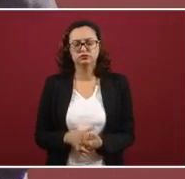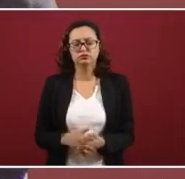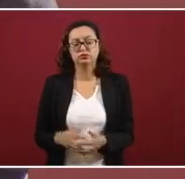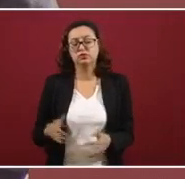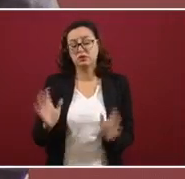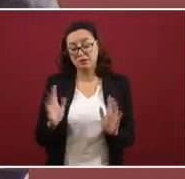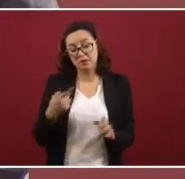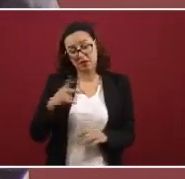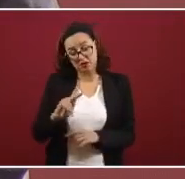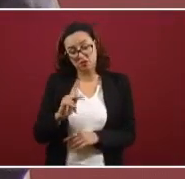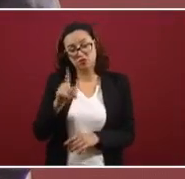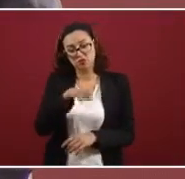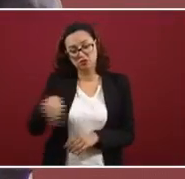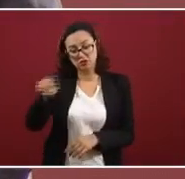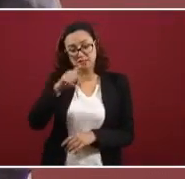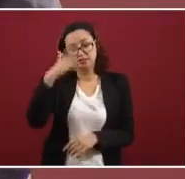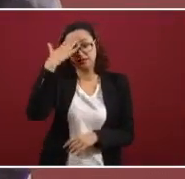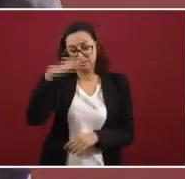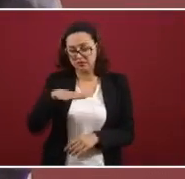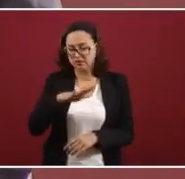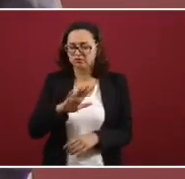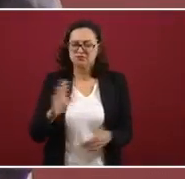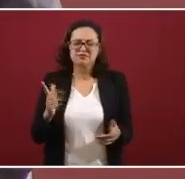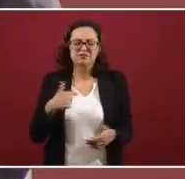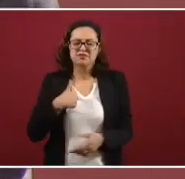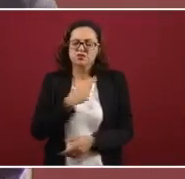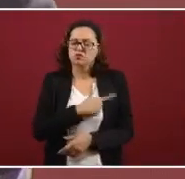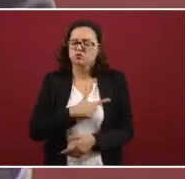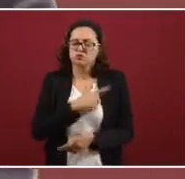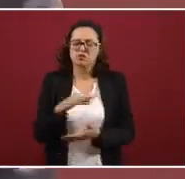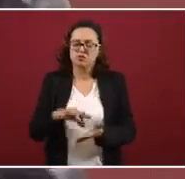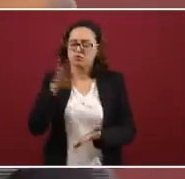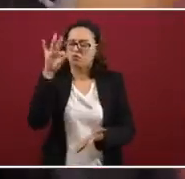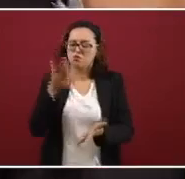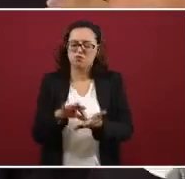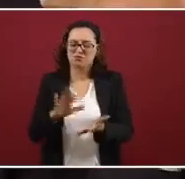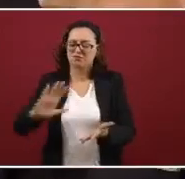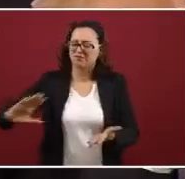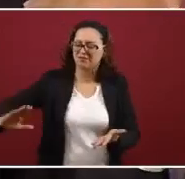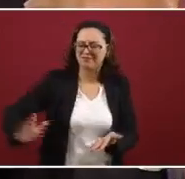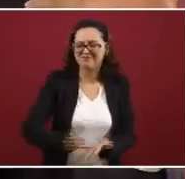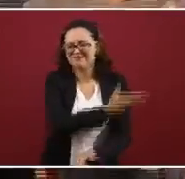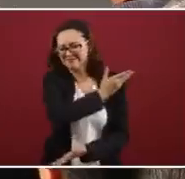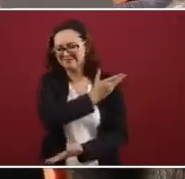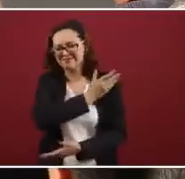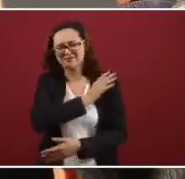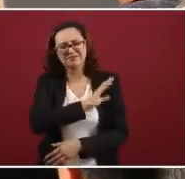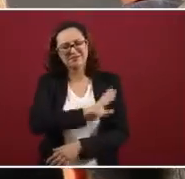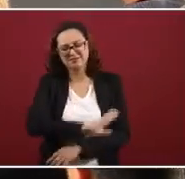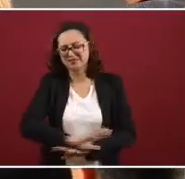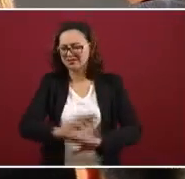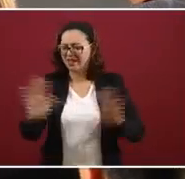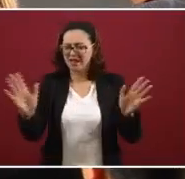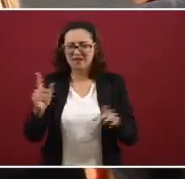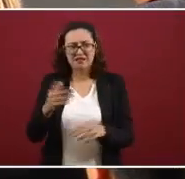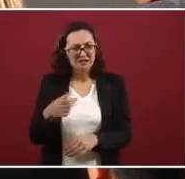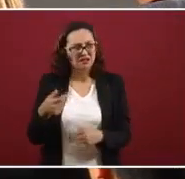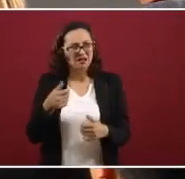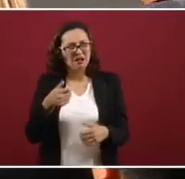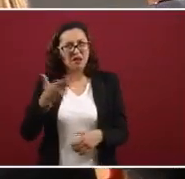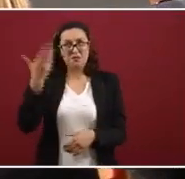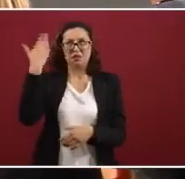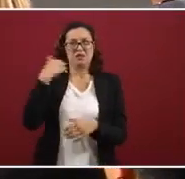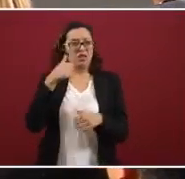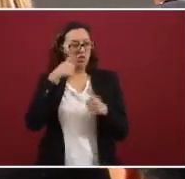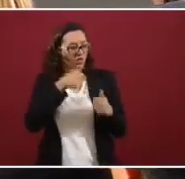partidario del punto final, de no ver para atrás, de ver hacia adelante. Y